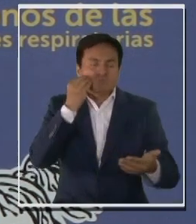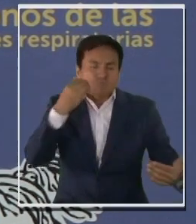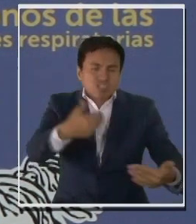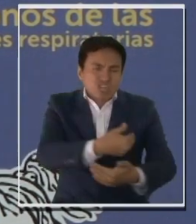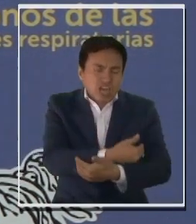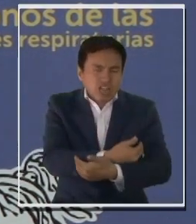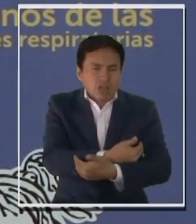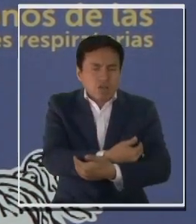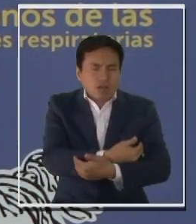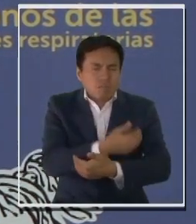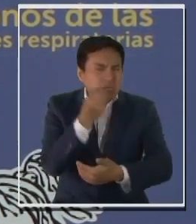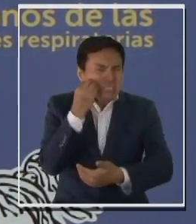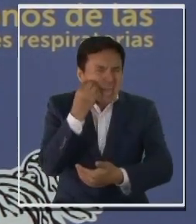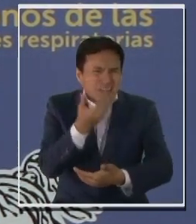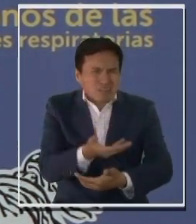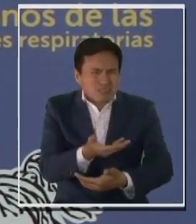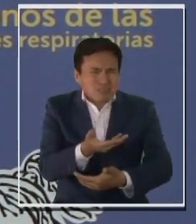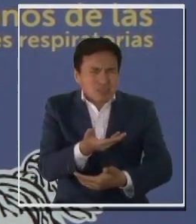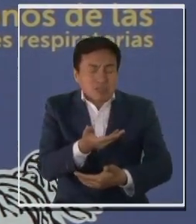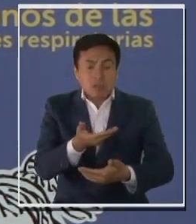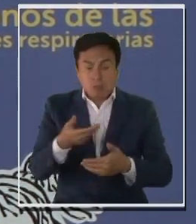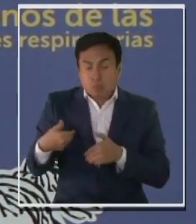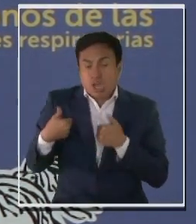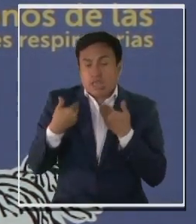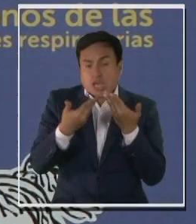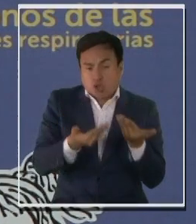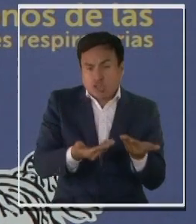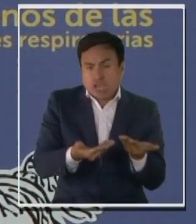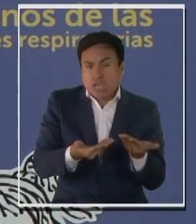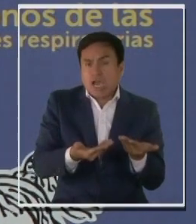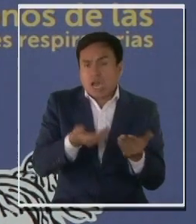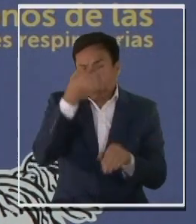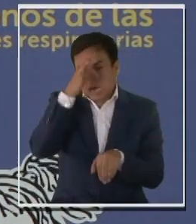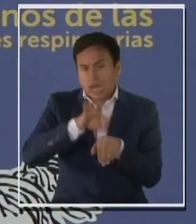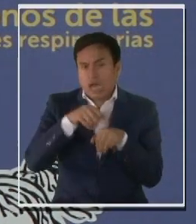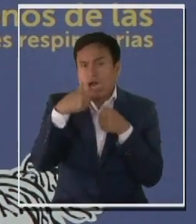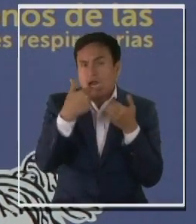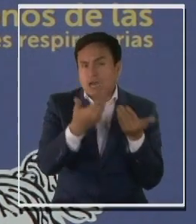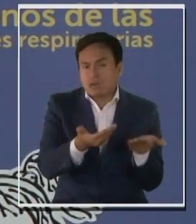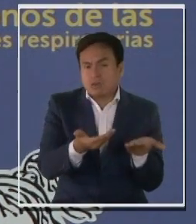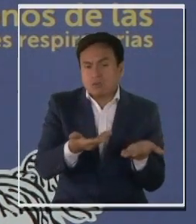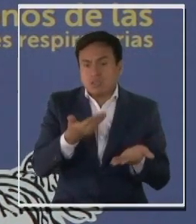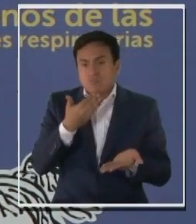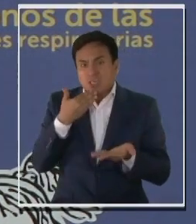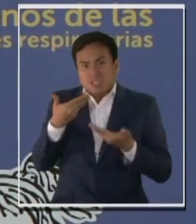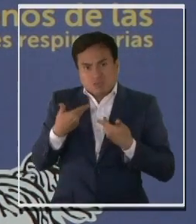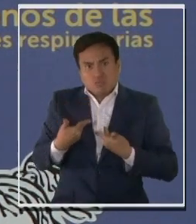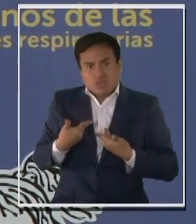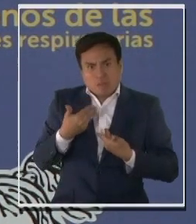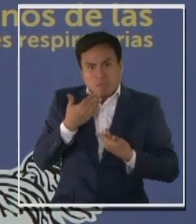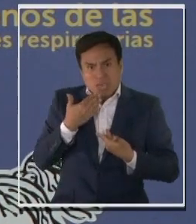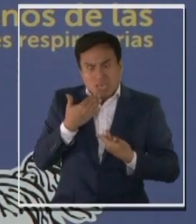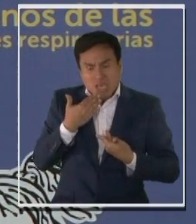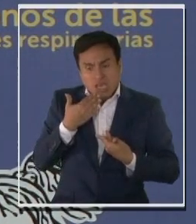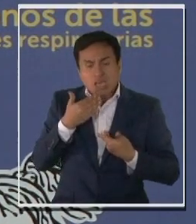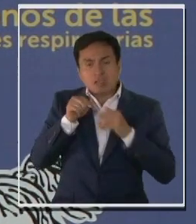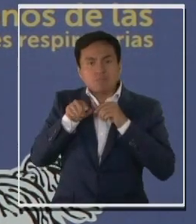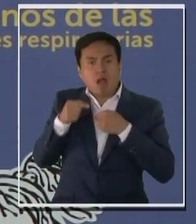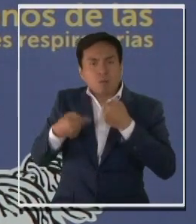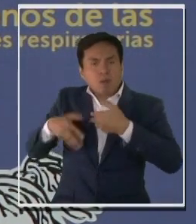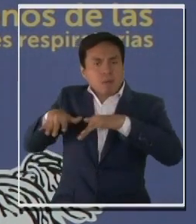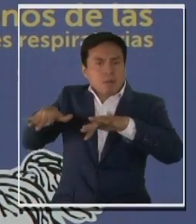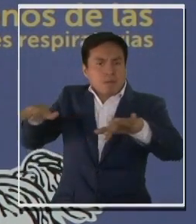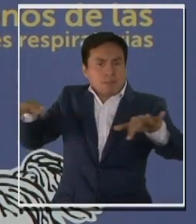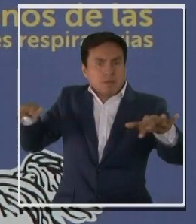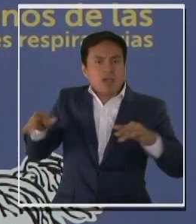al abrazarlos y besarlos podemos uno contagiarlos o contagiarnos nosotros y hacer que esto se propague